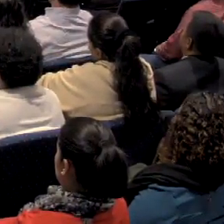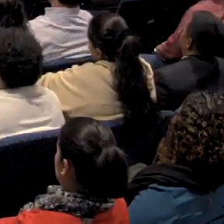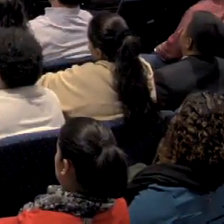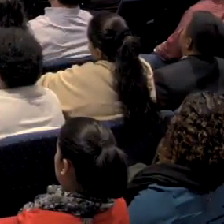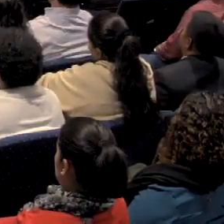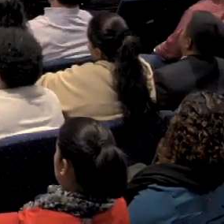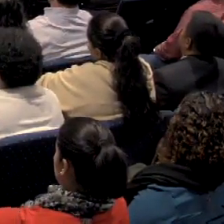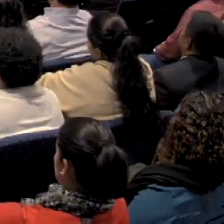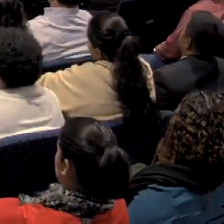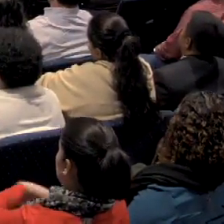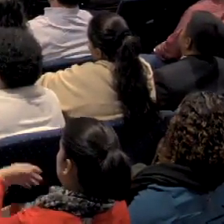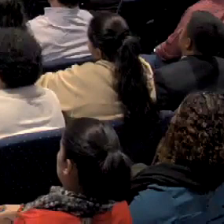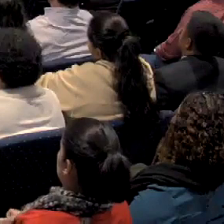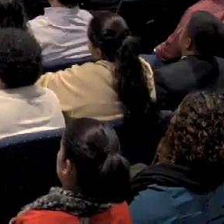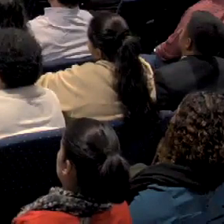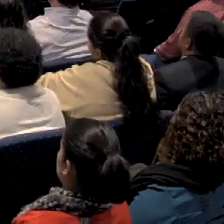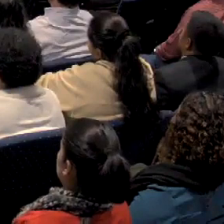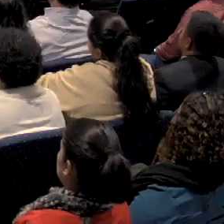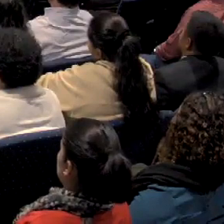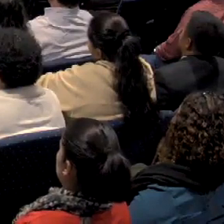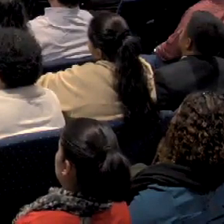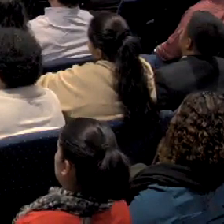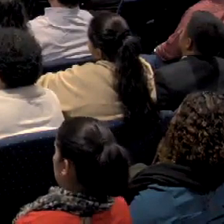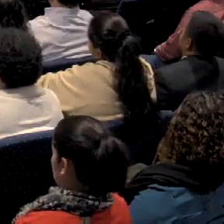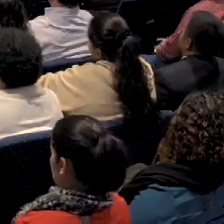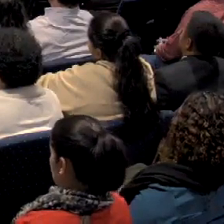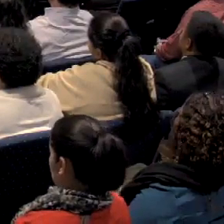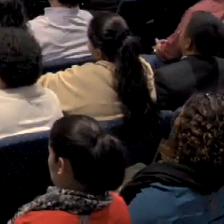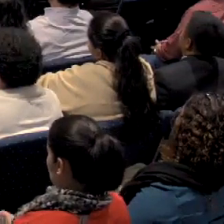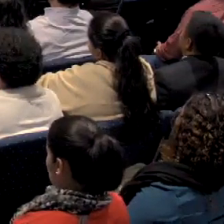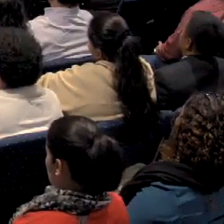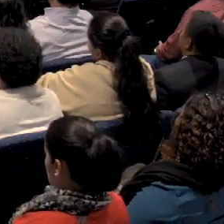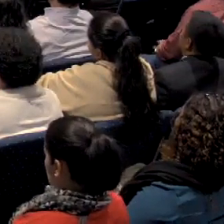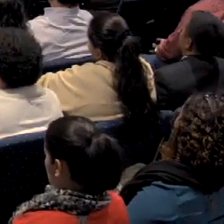está hundido en el fango, en el cieno, en el lodo.